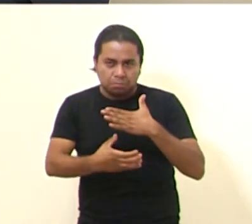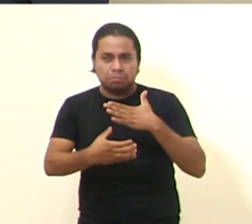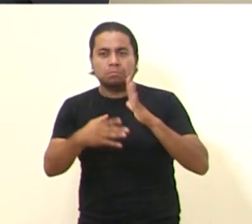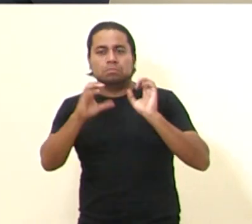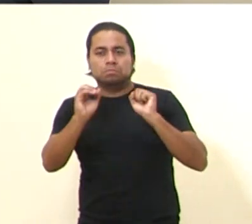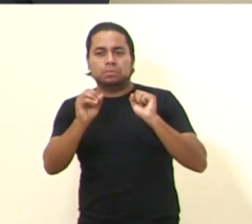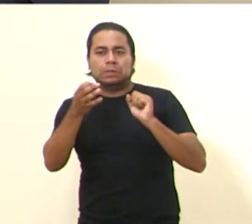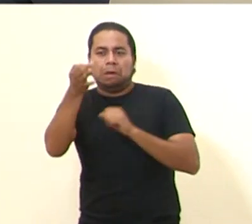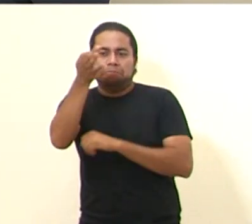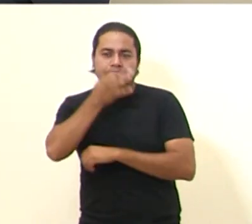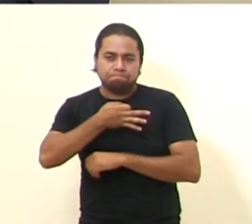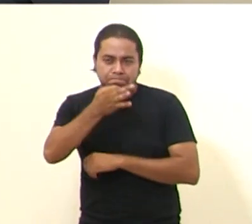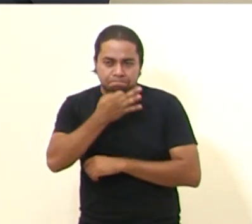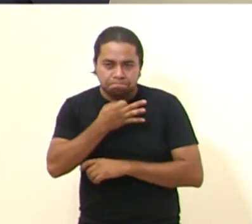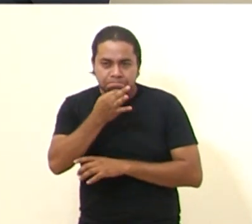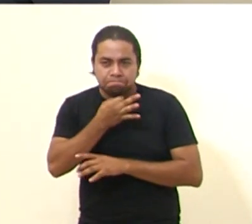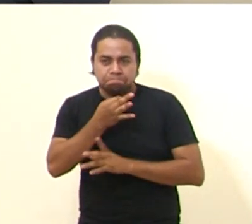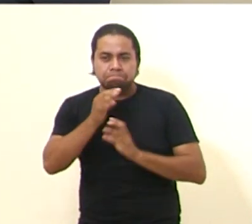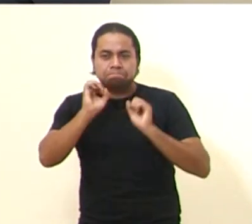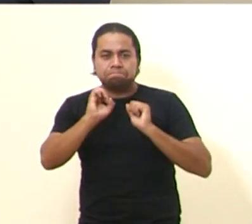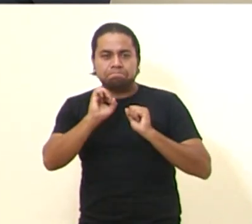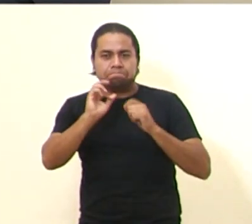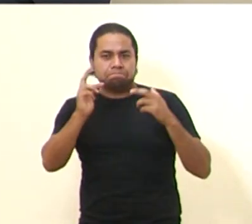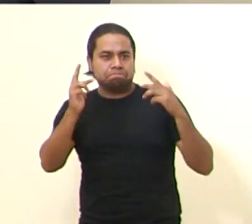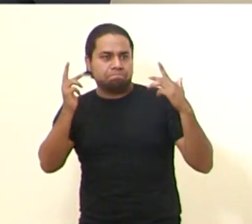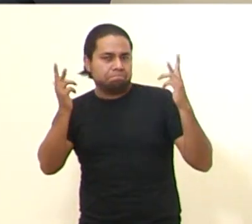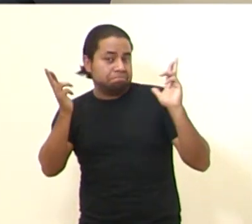o sobre su religión.